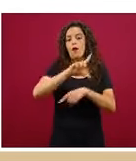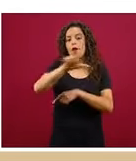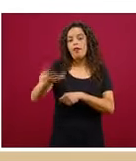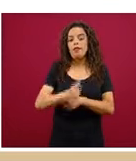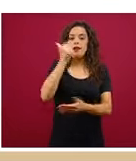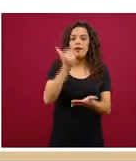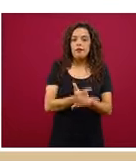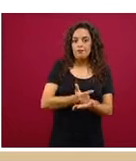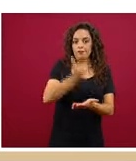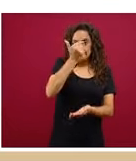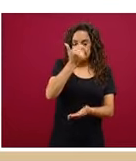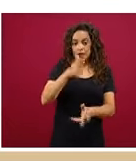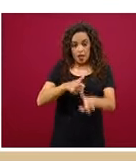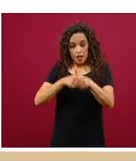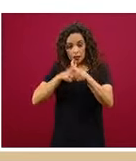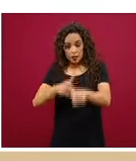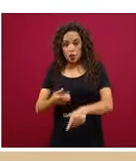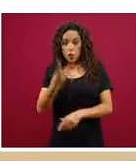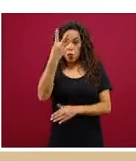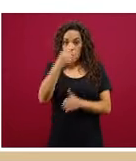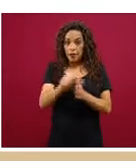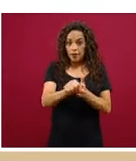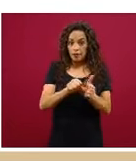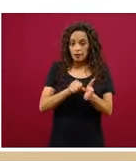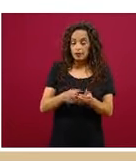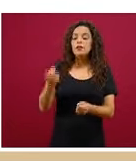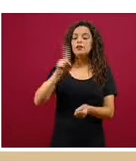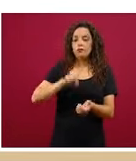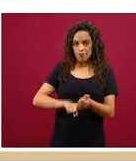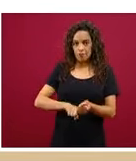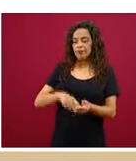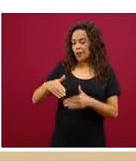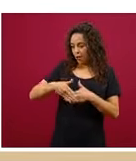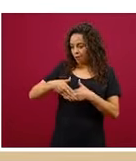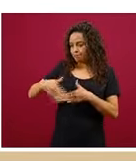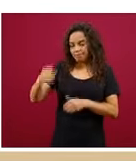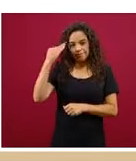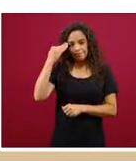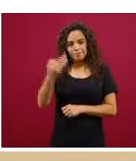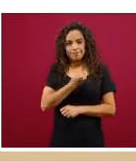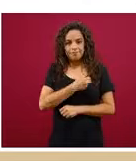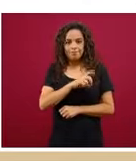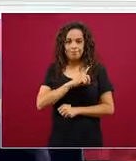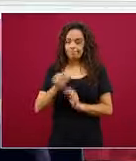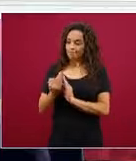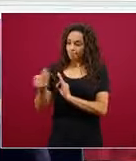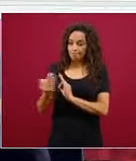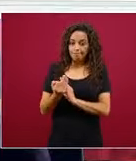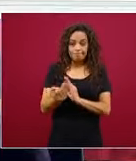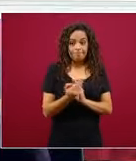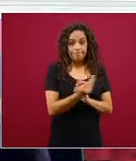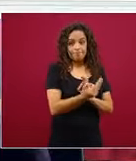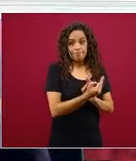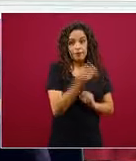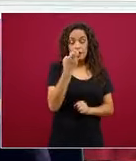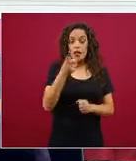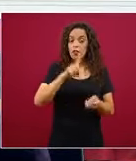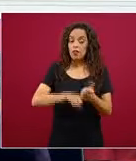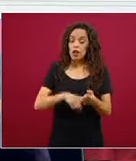de 4 meses fueron a través de la Jornada Nacional de Sana Distancia, que fue un distanciamiento